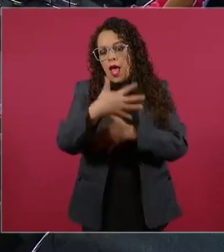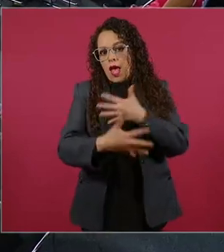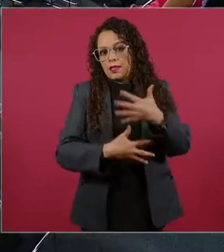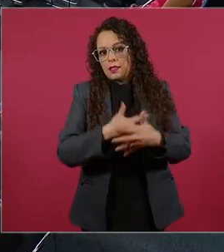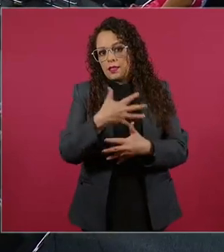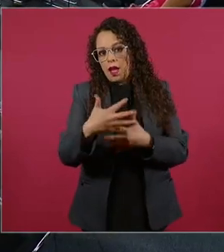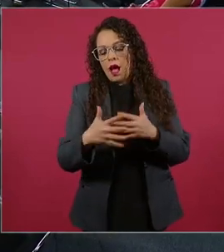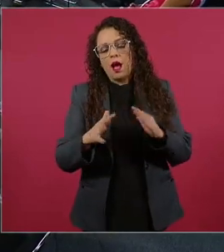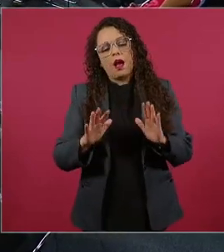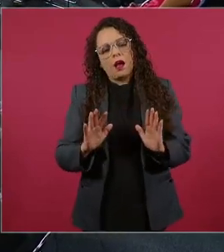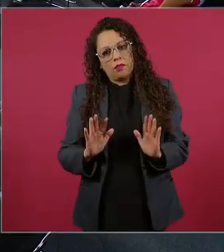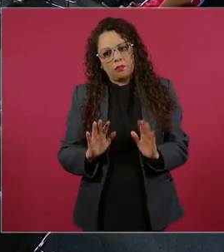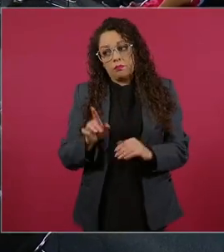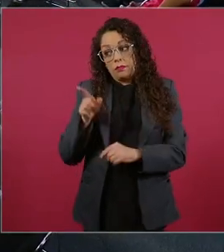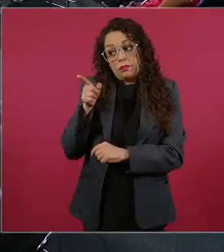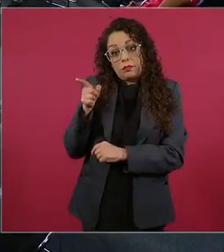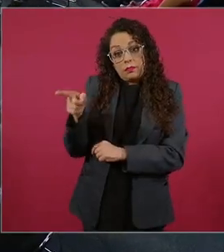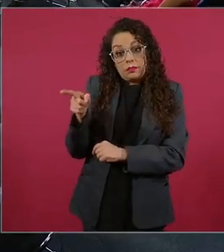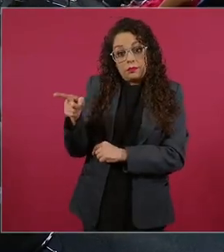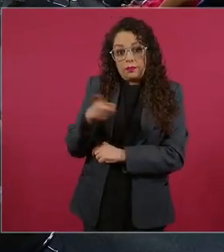Pero también ellos tienen que actuar